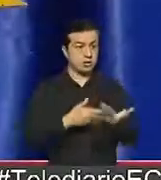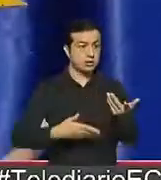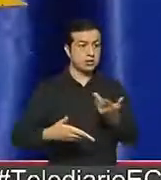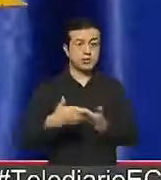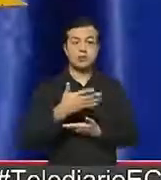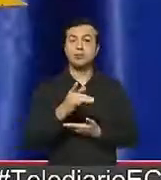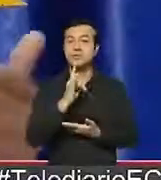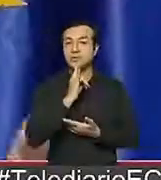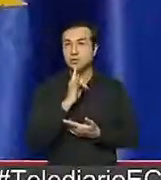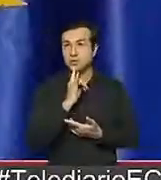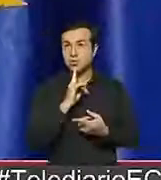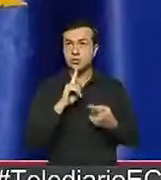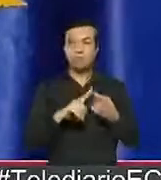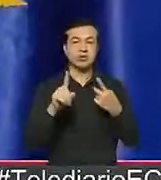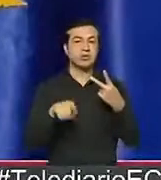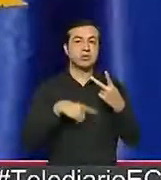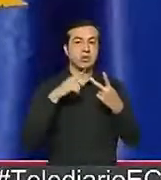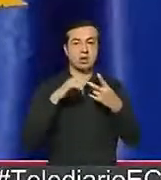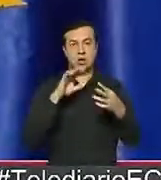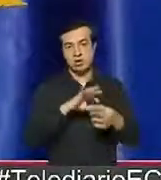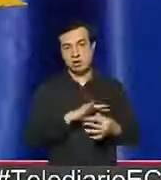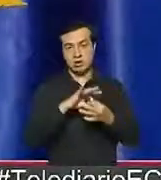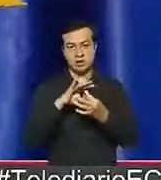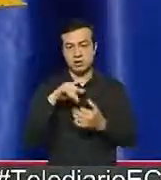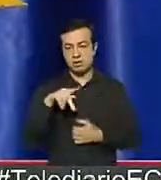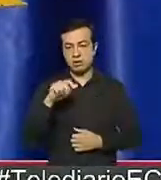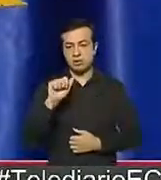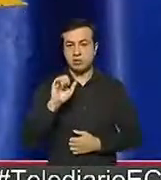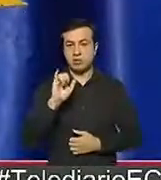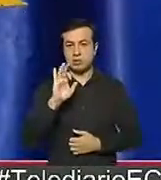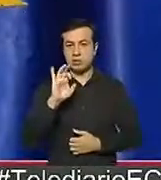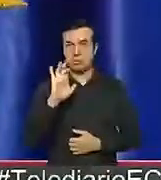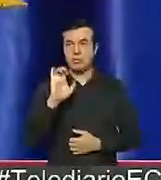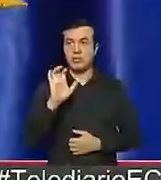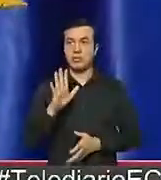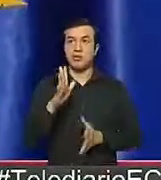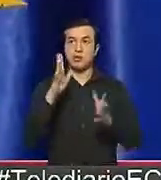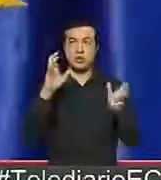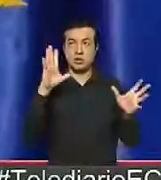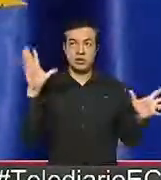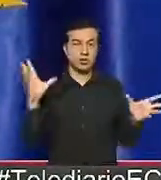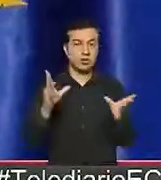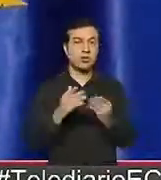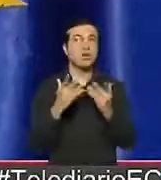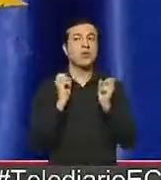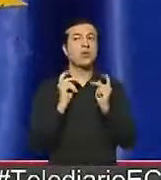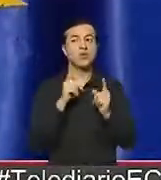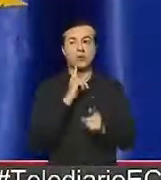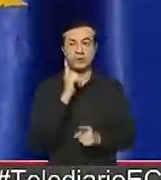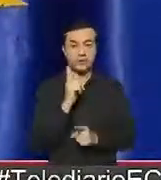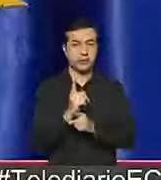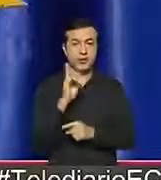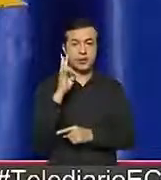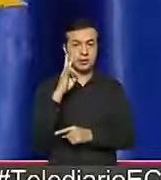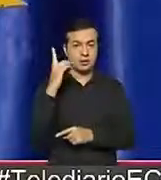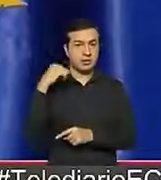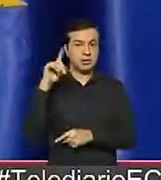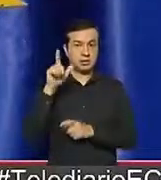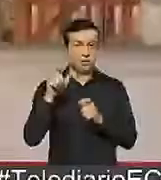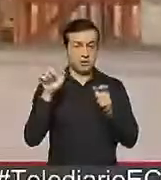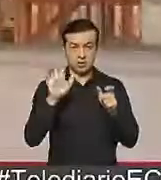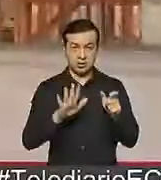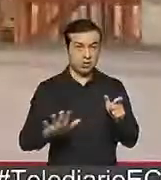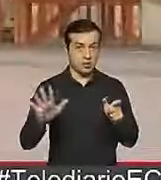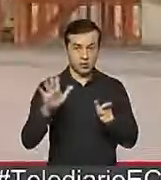los Estados Unidos, acercamientos con la Alianza del Pacífico, entonces queremos generar toda una plataforma de oportunidades para los 17 millones de